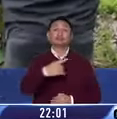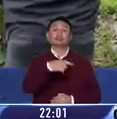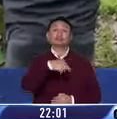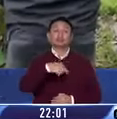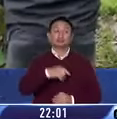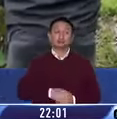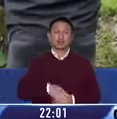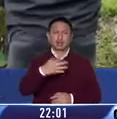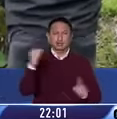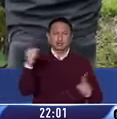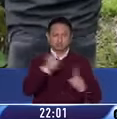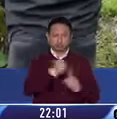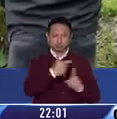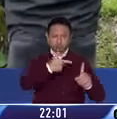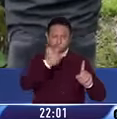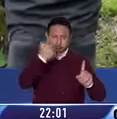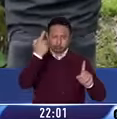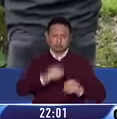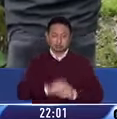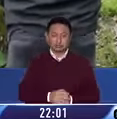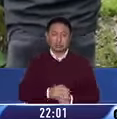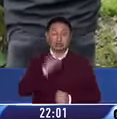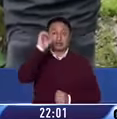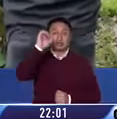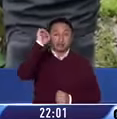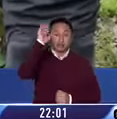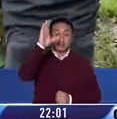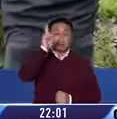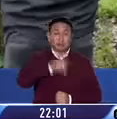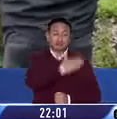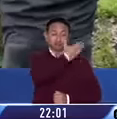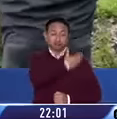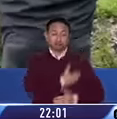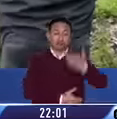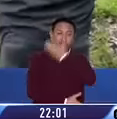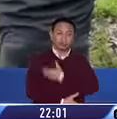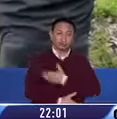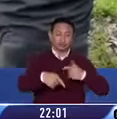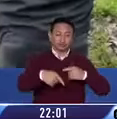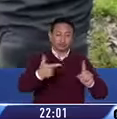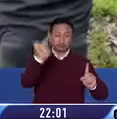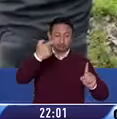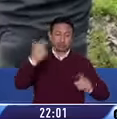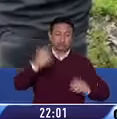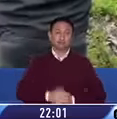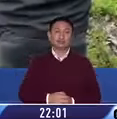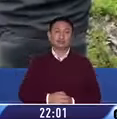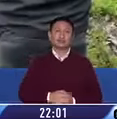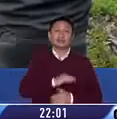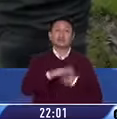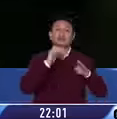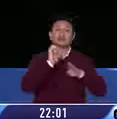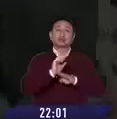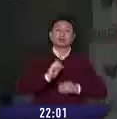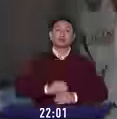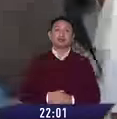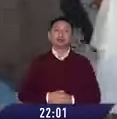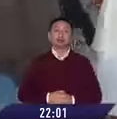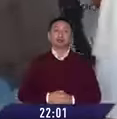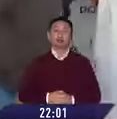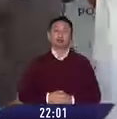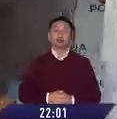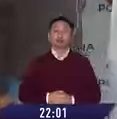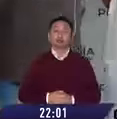redes sociales, como videos de desmembraciones, muertes violentas y sicariatos a nivel nacional. Por su